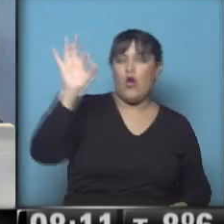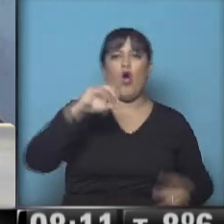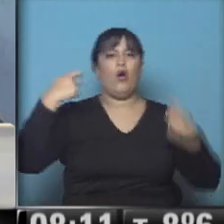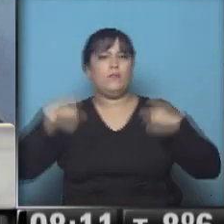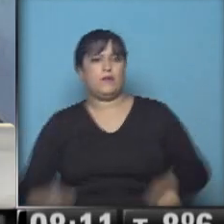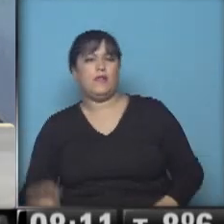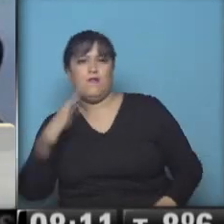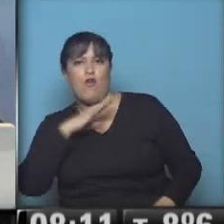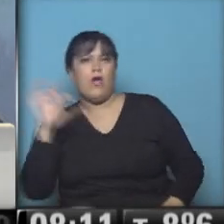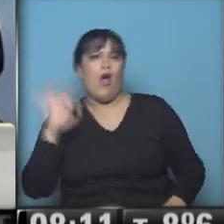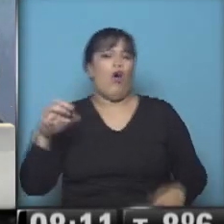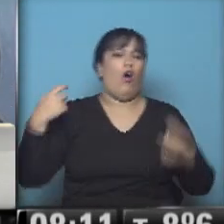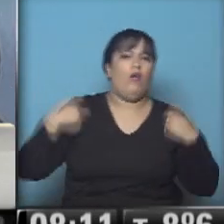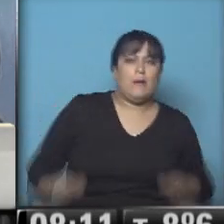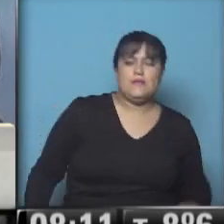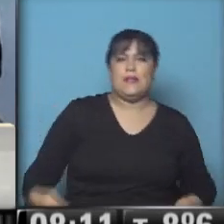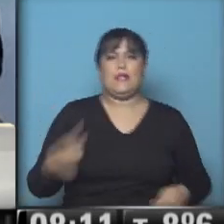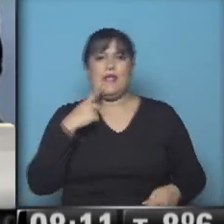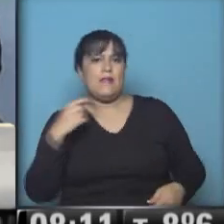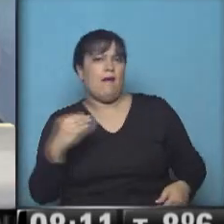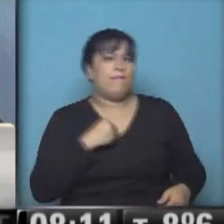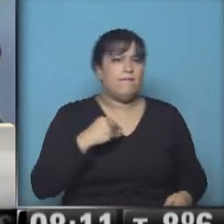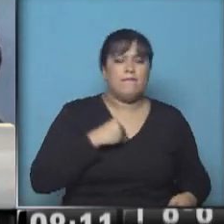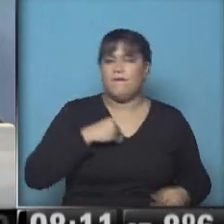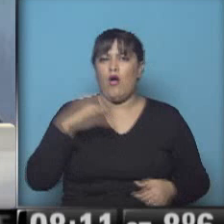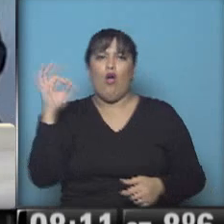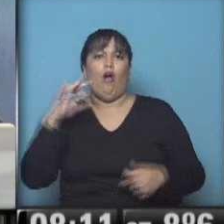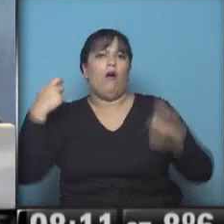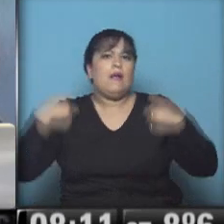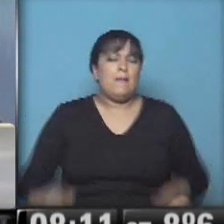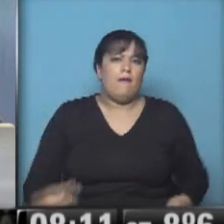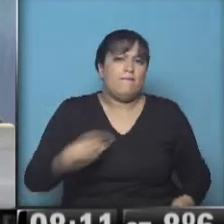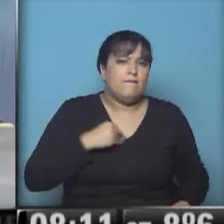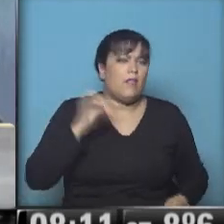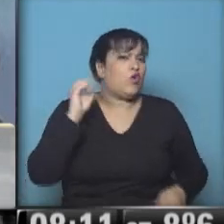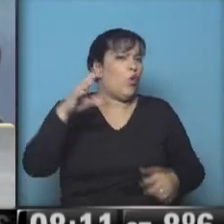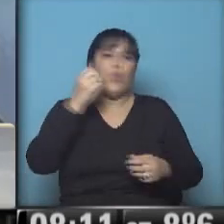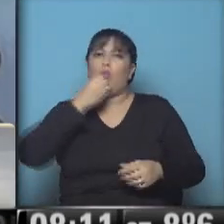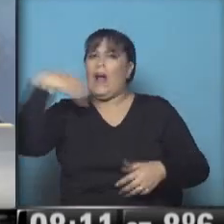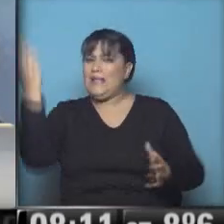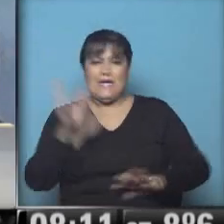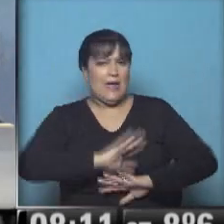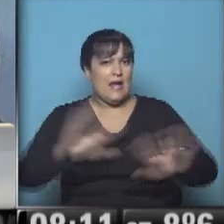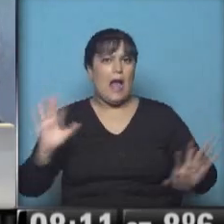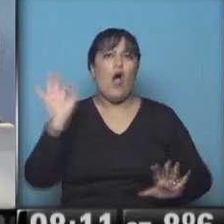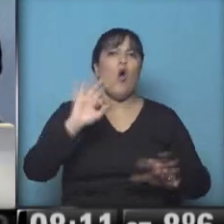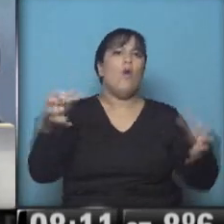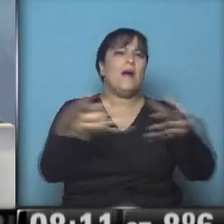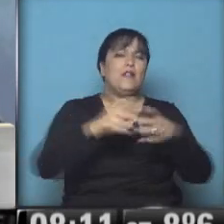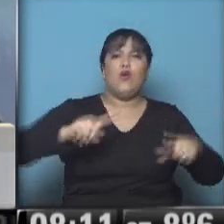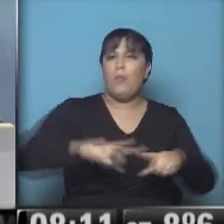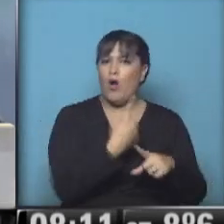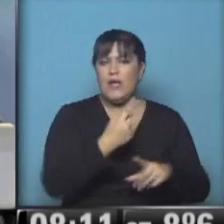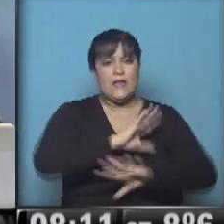en bonos arios o en la República Argentina o tenga la camiseta del club que tenga o pertenezca a partido político